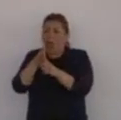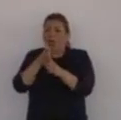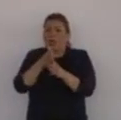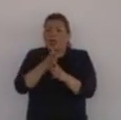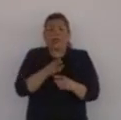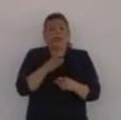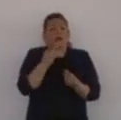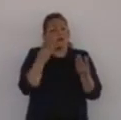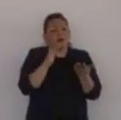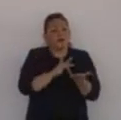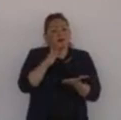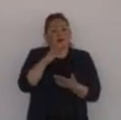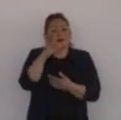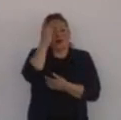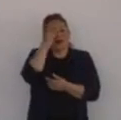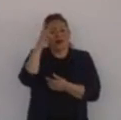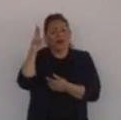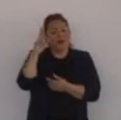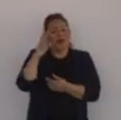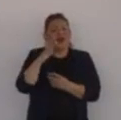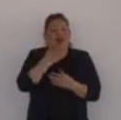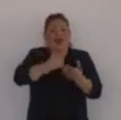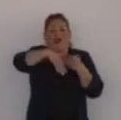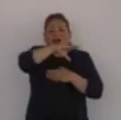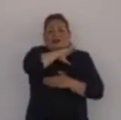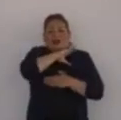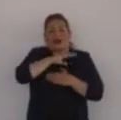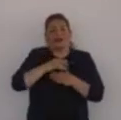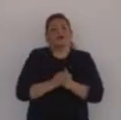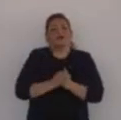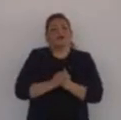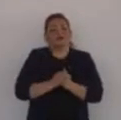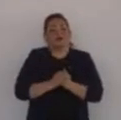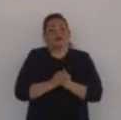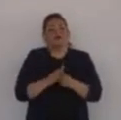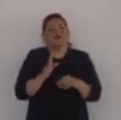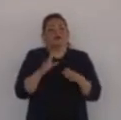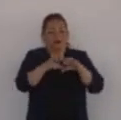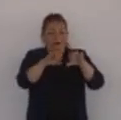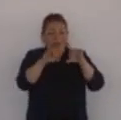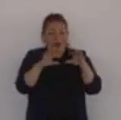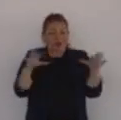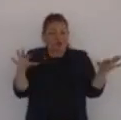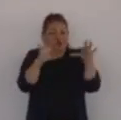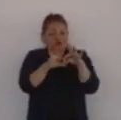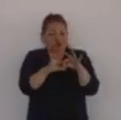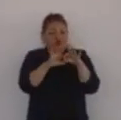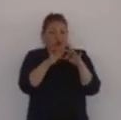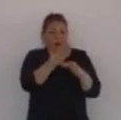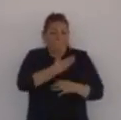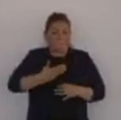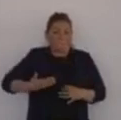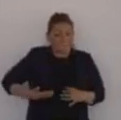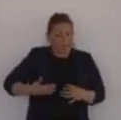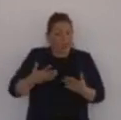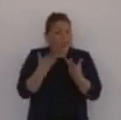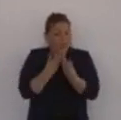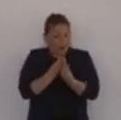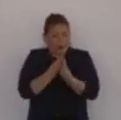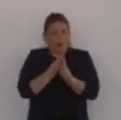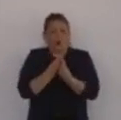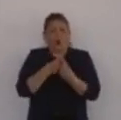Así que muchas gracias, doctora, por todo tu apoyo y por hacer equipo con el presidente y que nos permitan servir